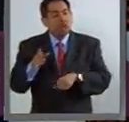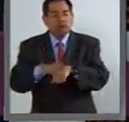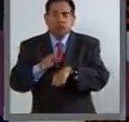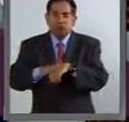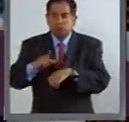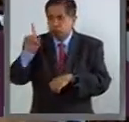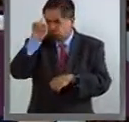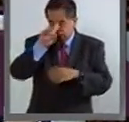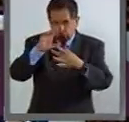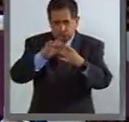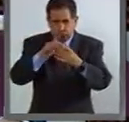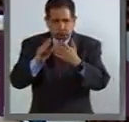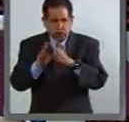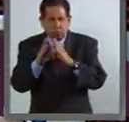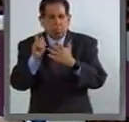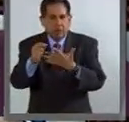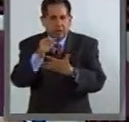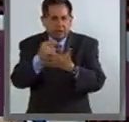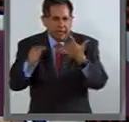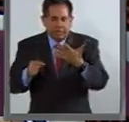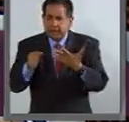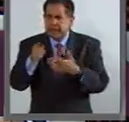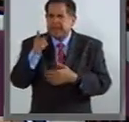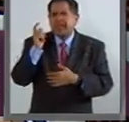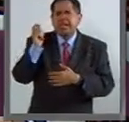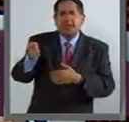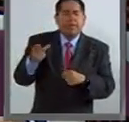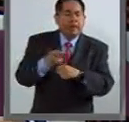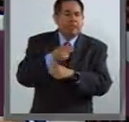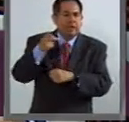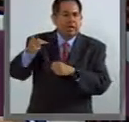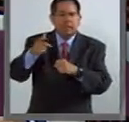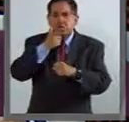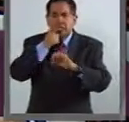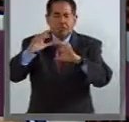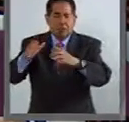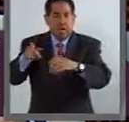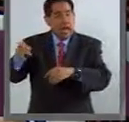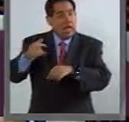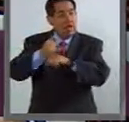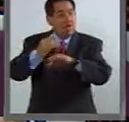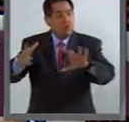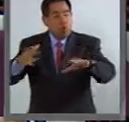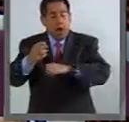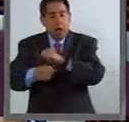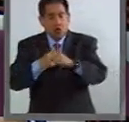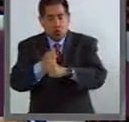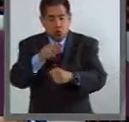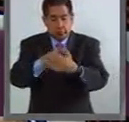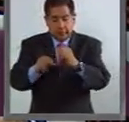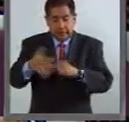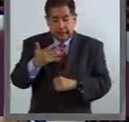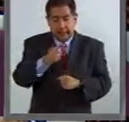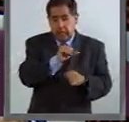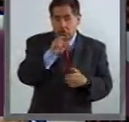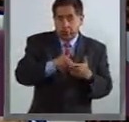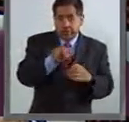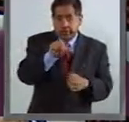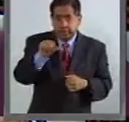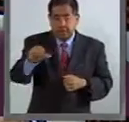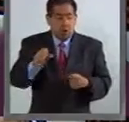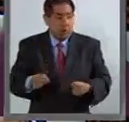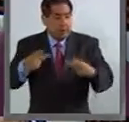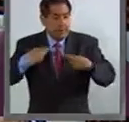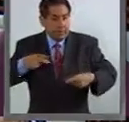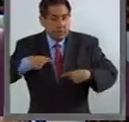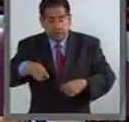hace estudios sobre el Parlamento y informó que entre 2015 y 2016 el porcentaje de personas